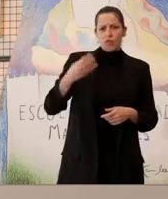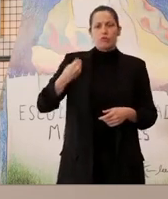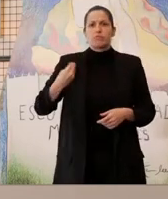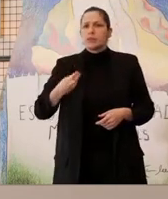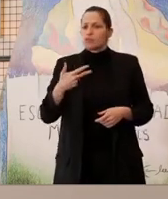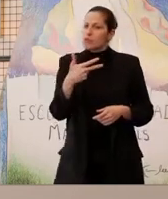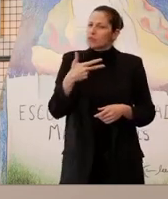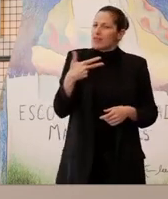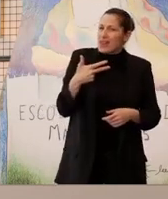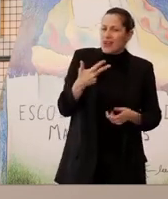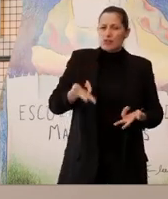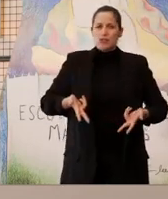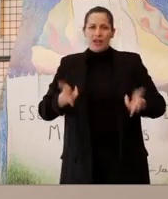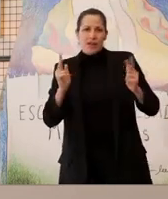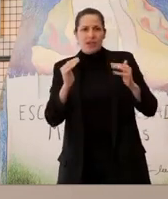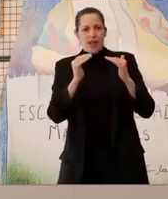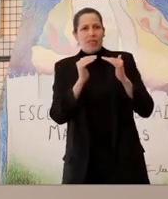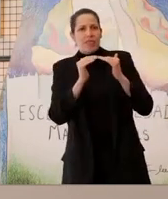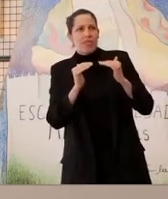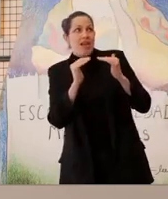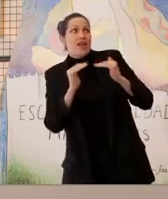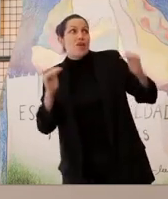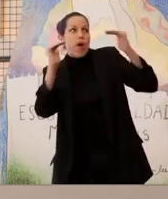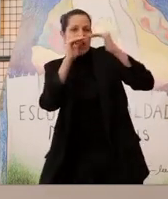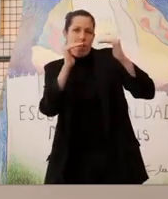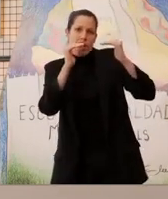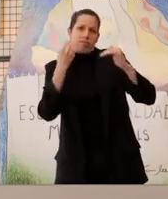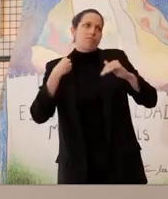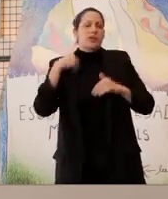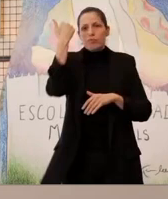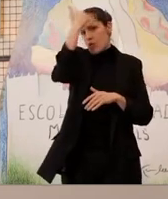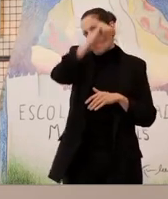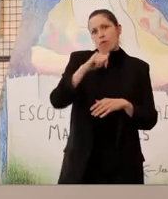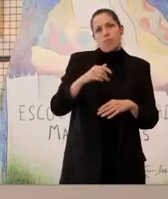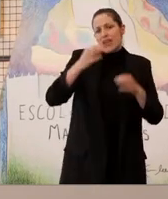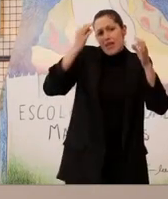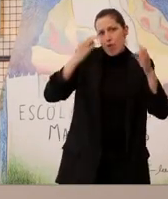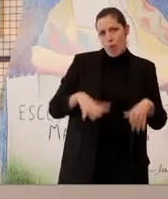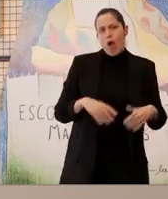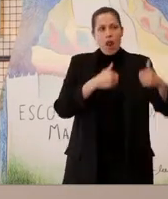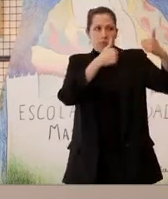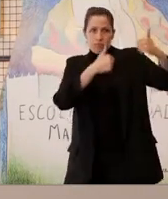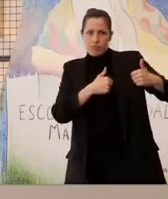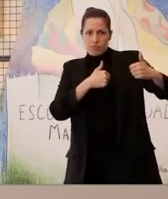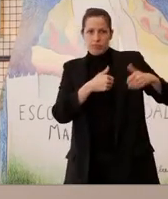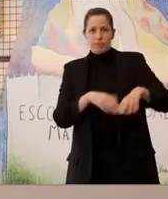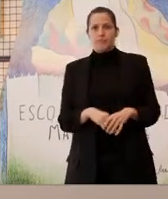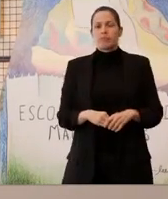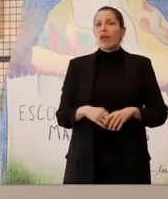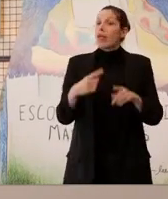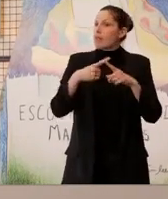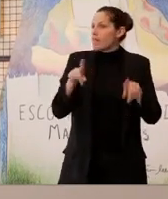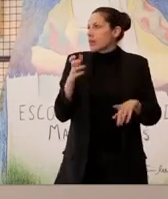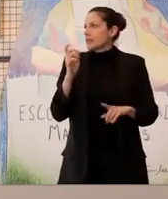mismos derechos de libertad y de igualdad que tienen los varones otra cosa es que no podemos imaginar que cuando el